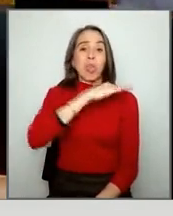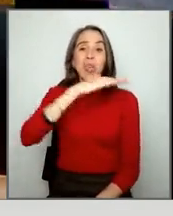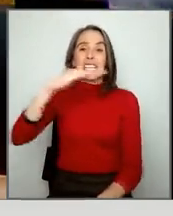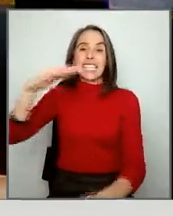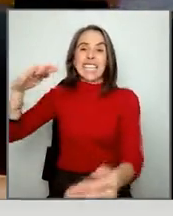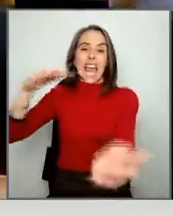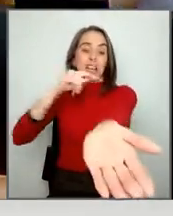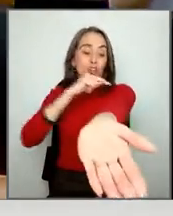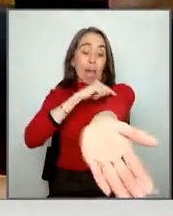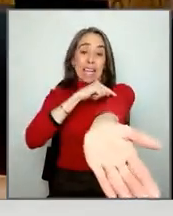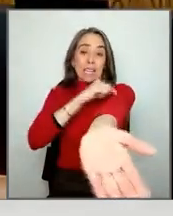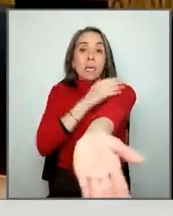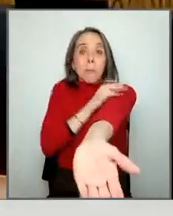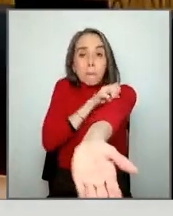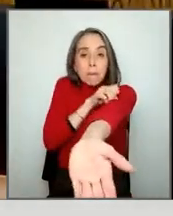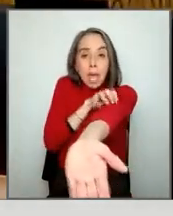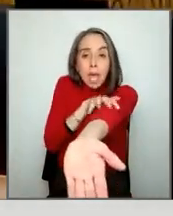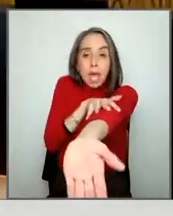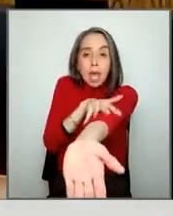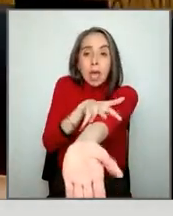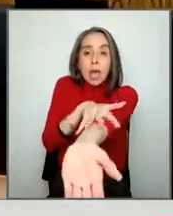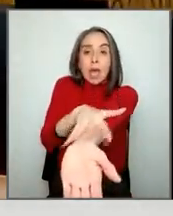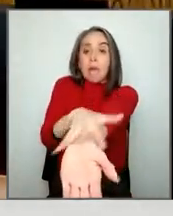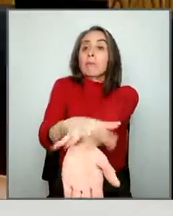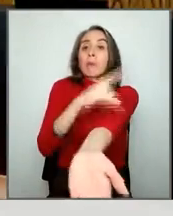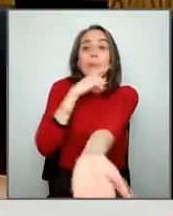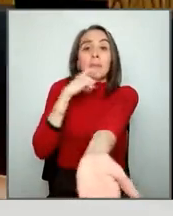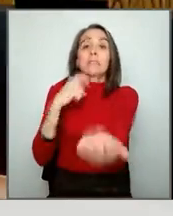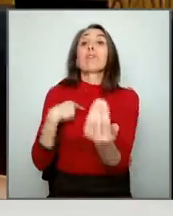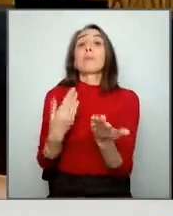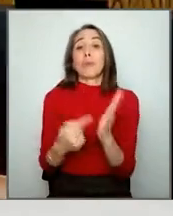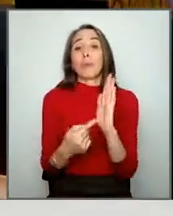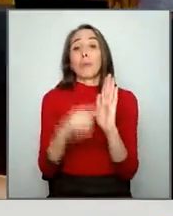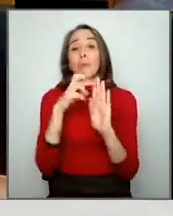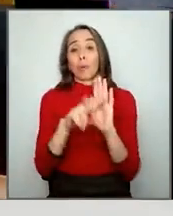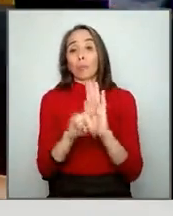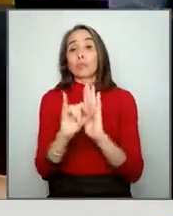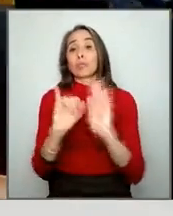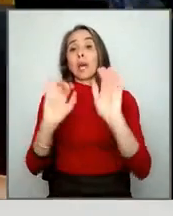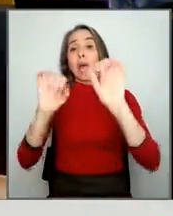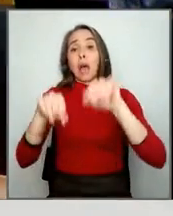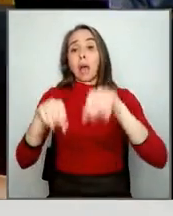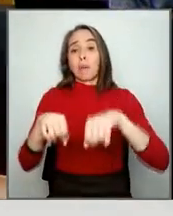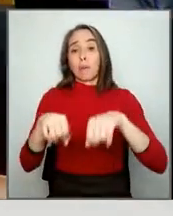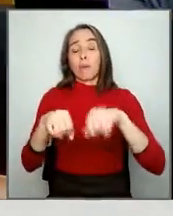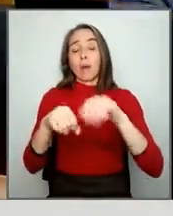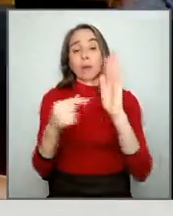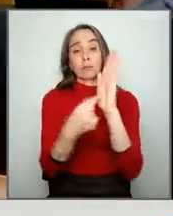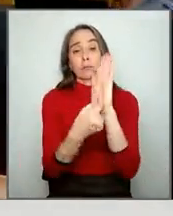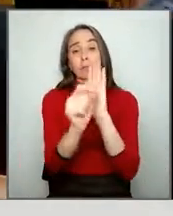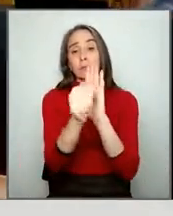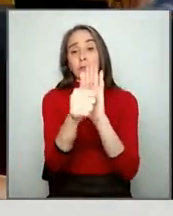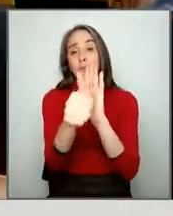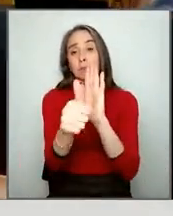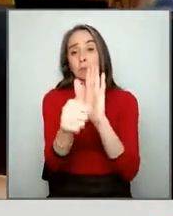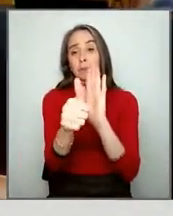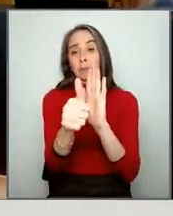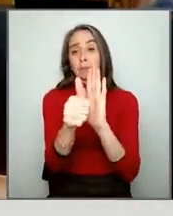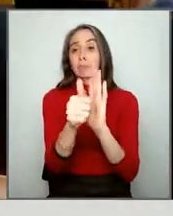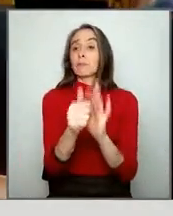esto que aprobaré este proyecto de ley de que va sin duda es la línea correcta no obstante